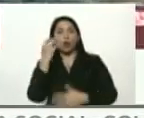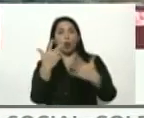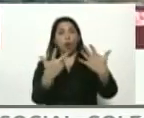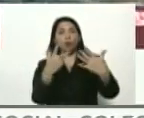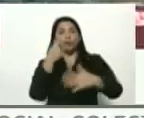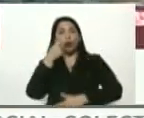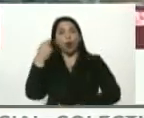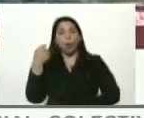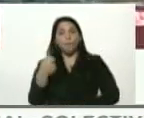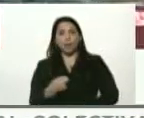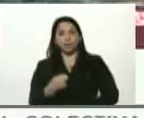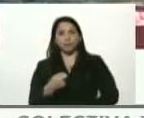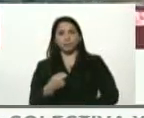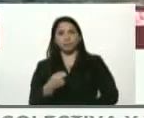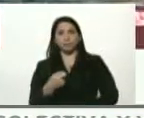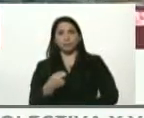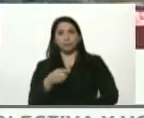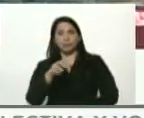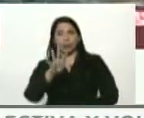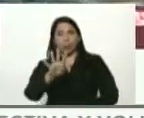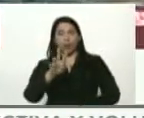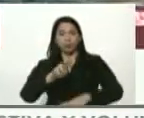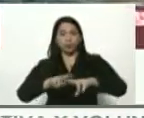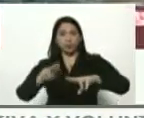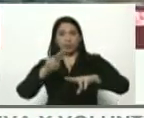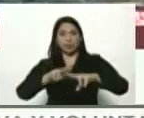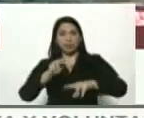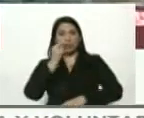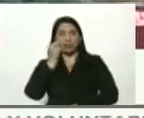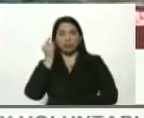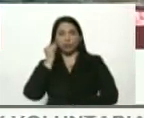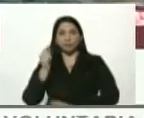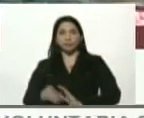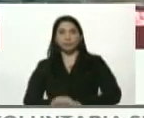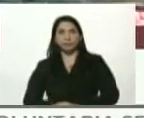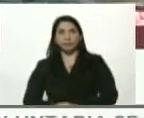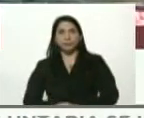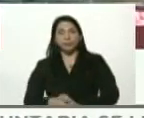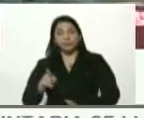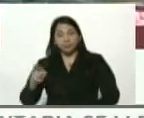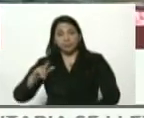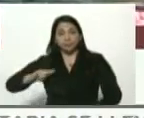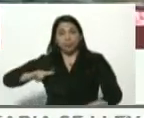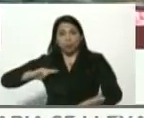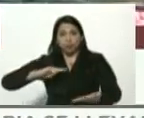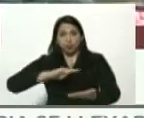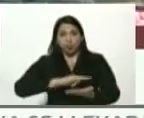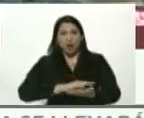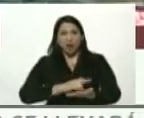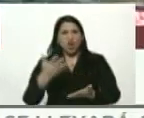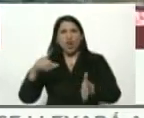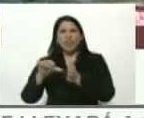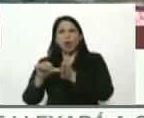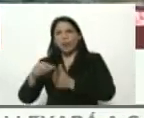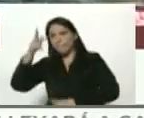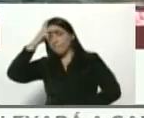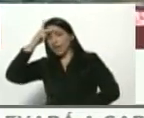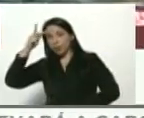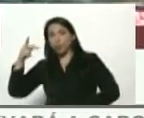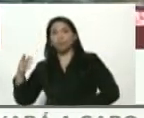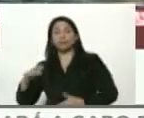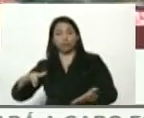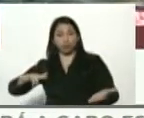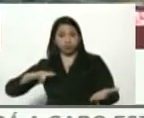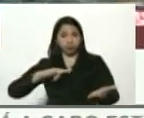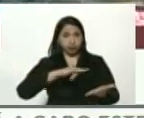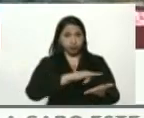son hombres y 4 niños y niñas. Este vuelo llegó de Lima, Perú, el 8 de